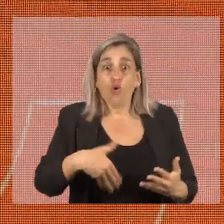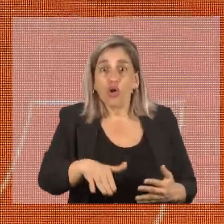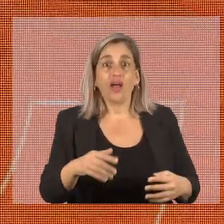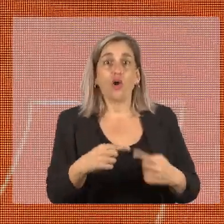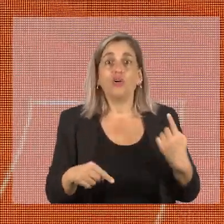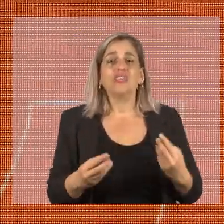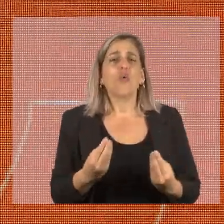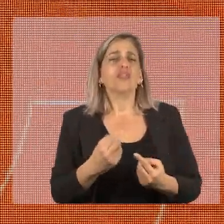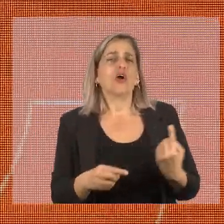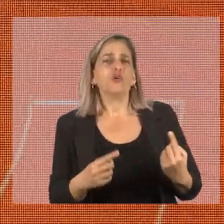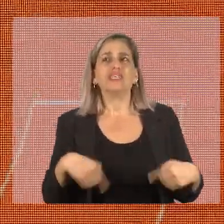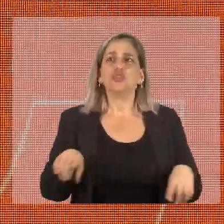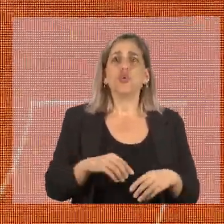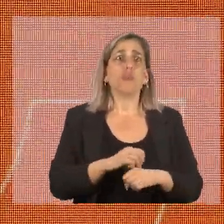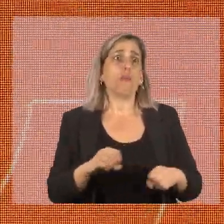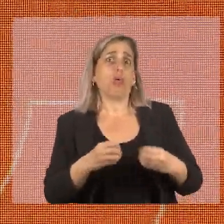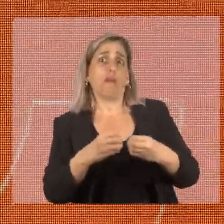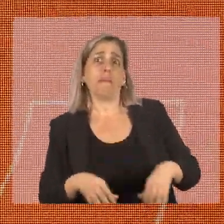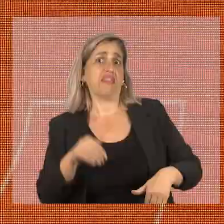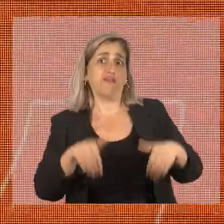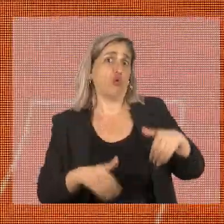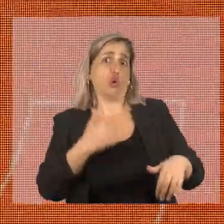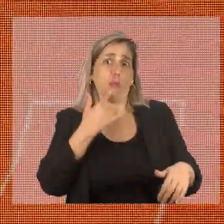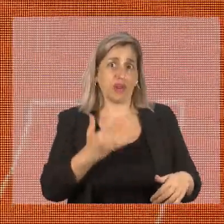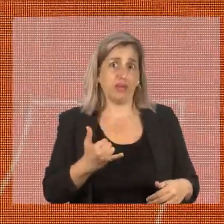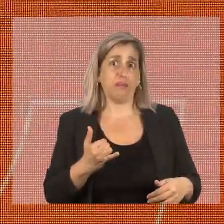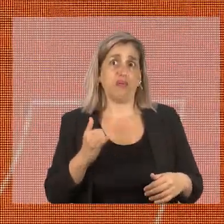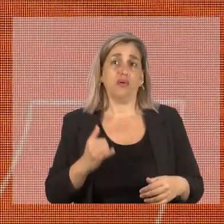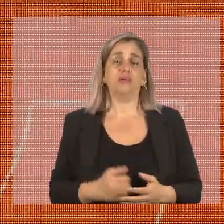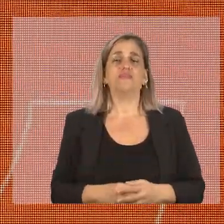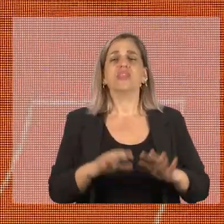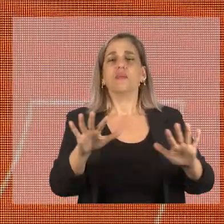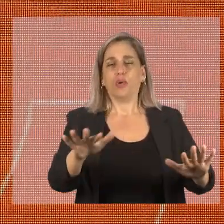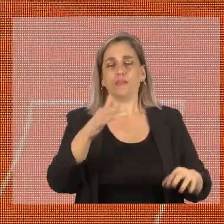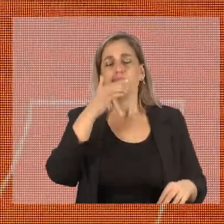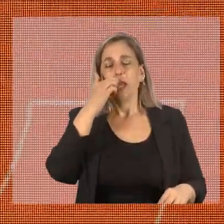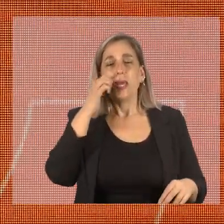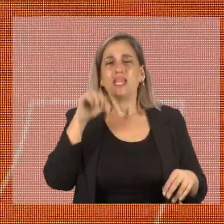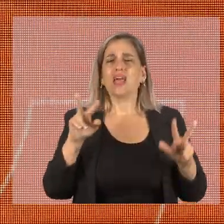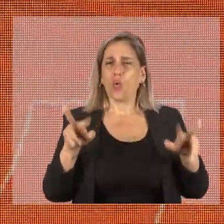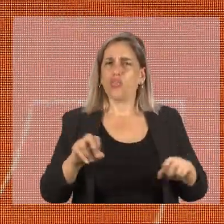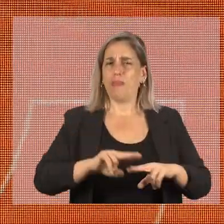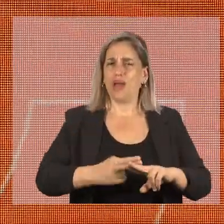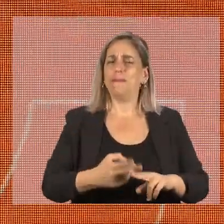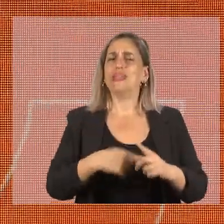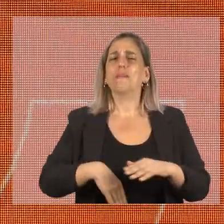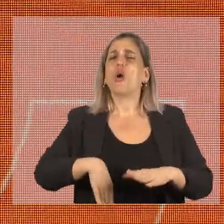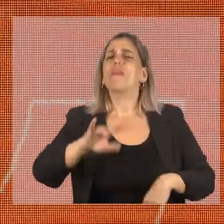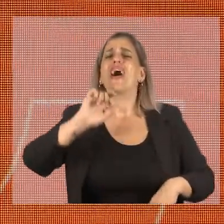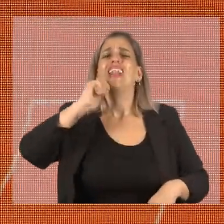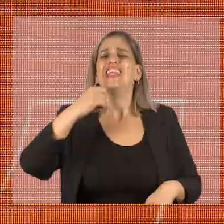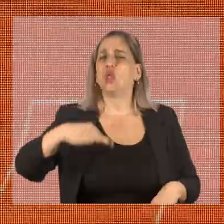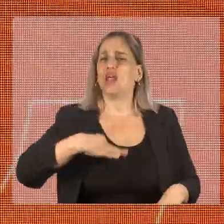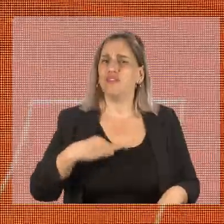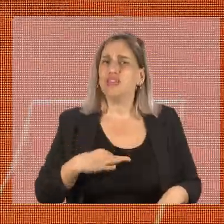corto plazo? ¿Cuánto pesa el costo político de todo esto? Mira, este es un tema muy recurrente, pero ¿sabes qué? No hay nada más